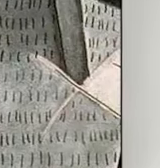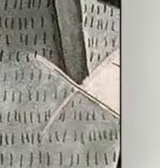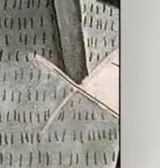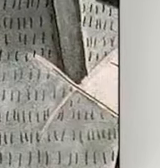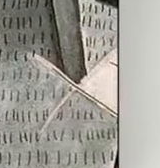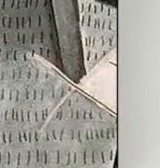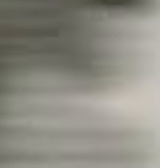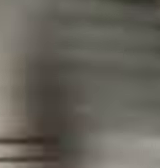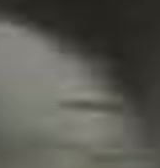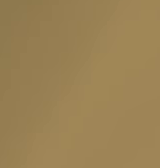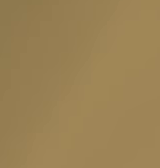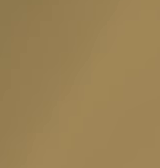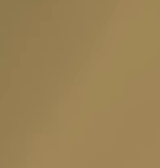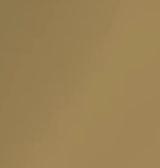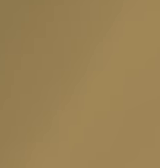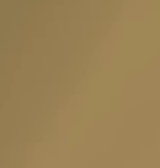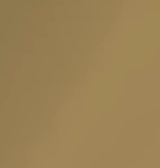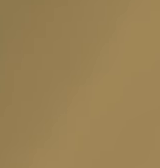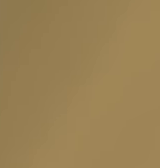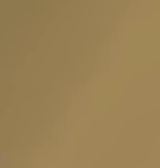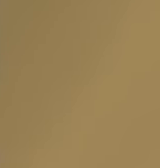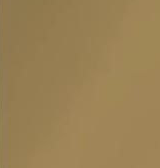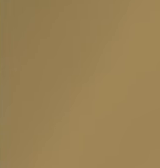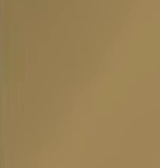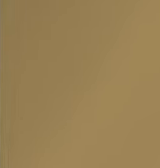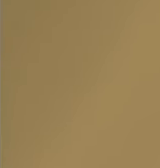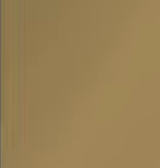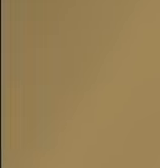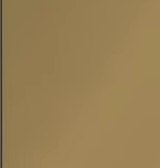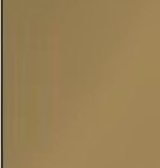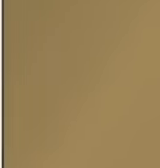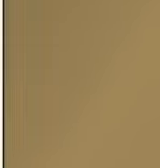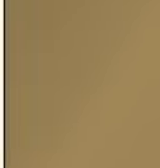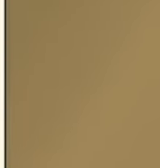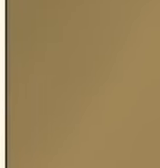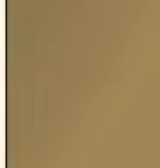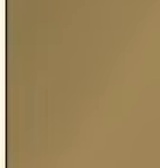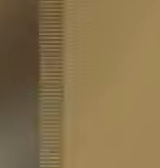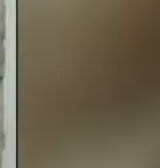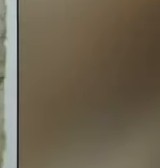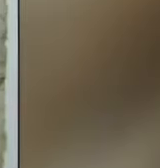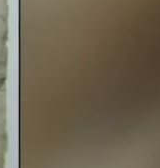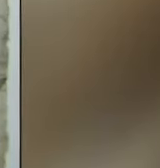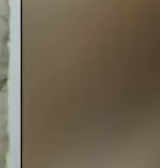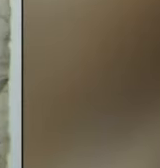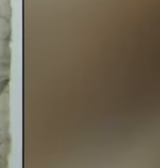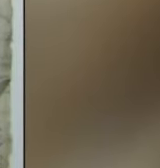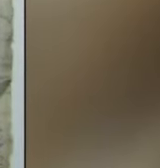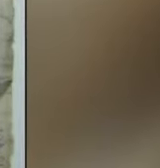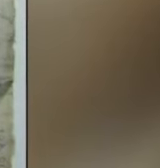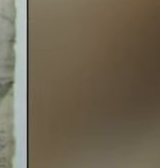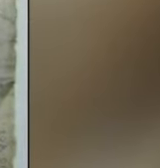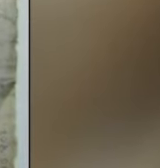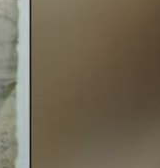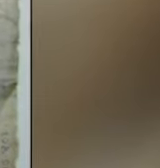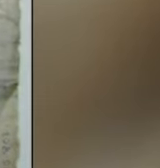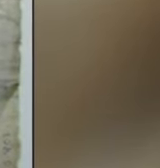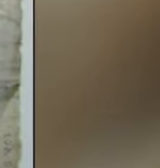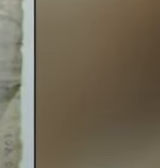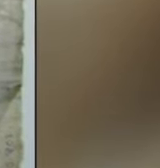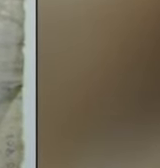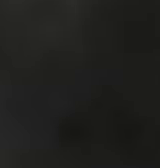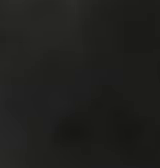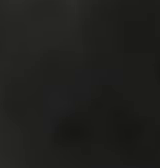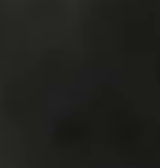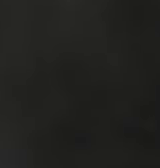exposición individual. Viajó a París, pues su cuadro Últimos Momentos había sido seleccionado para representar a España en una